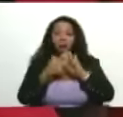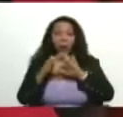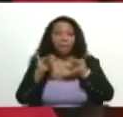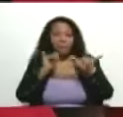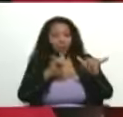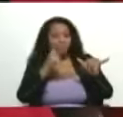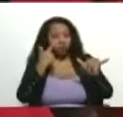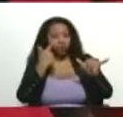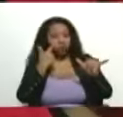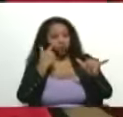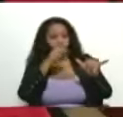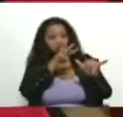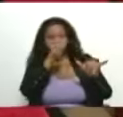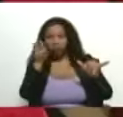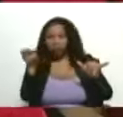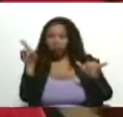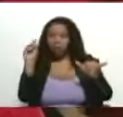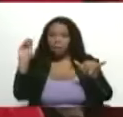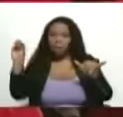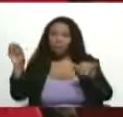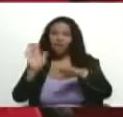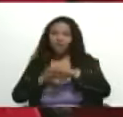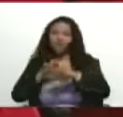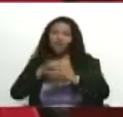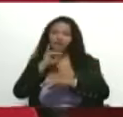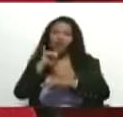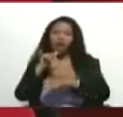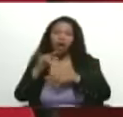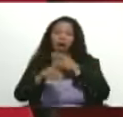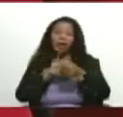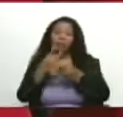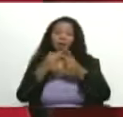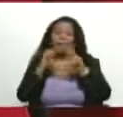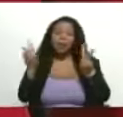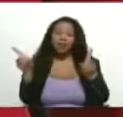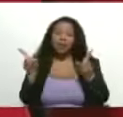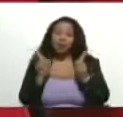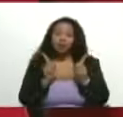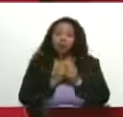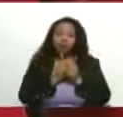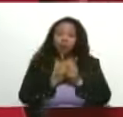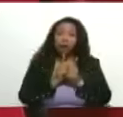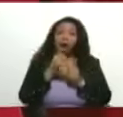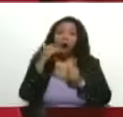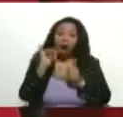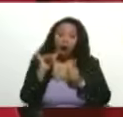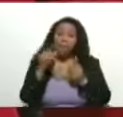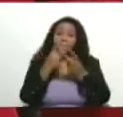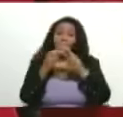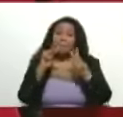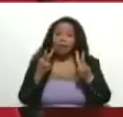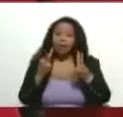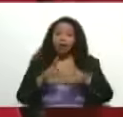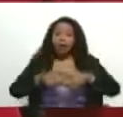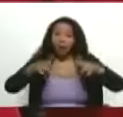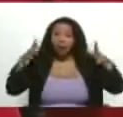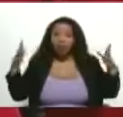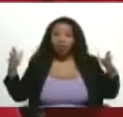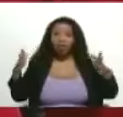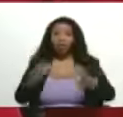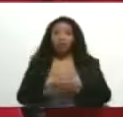eso yo les digo que si aseguramos la paz de lo pequeño, está garantizada la paz de lo